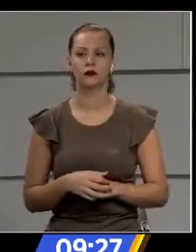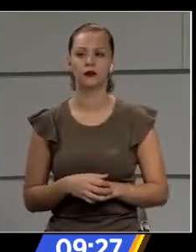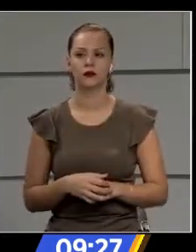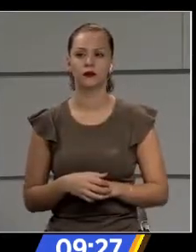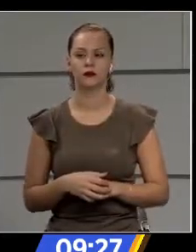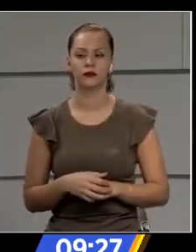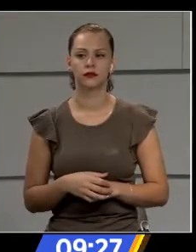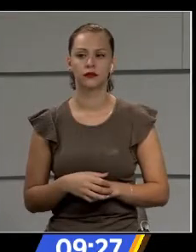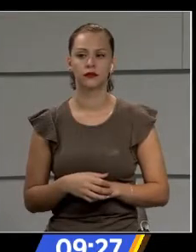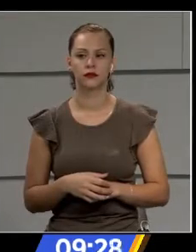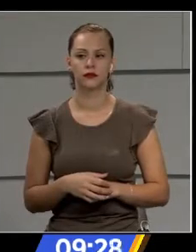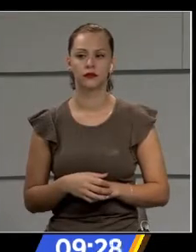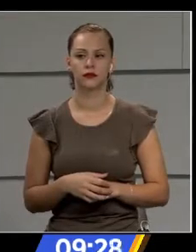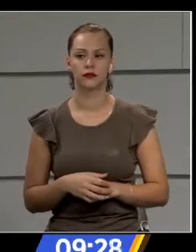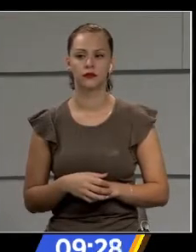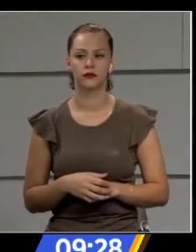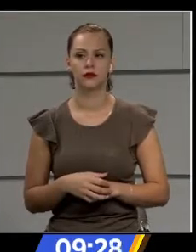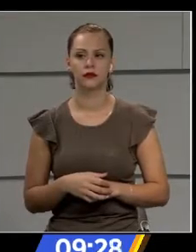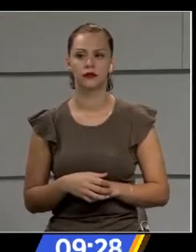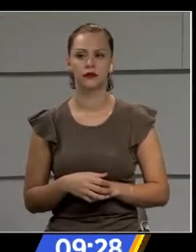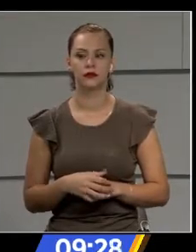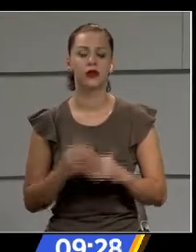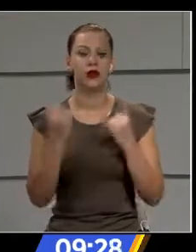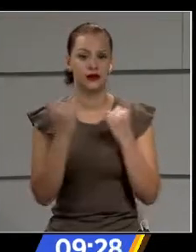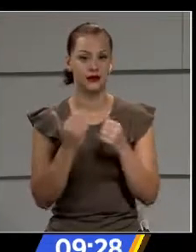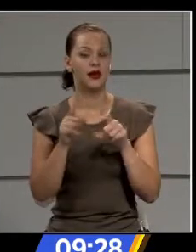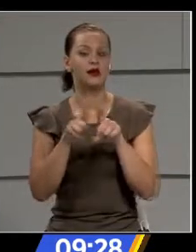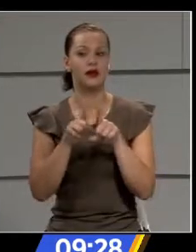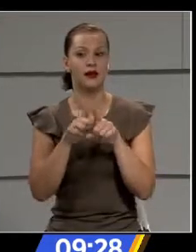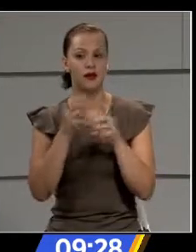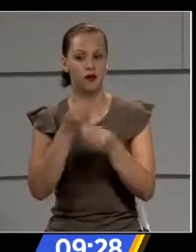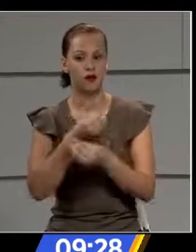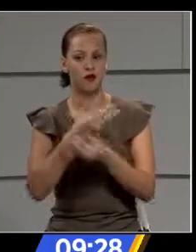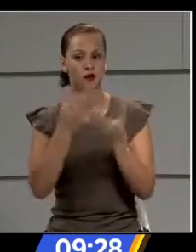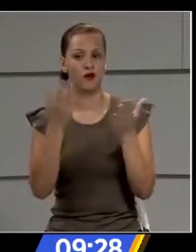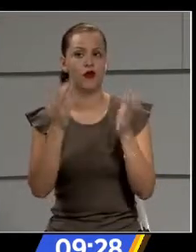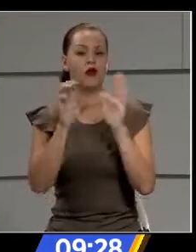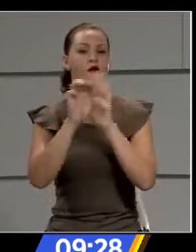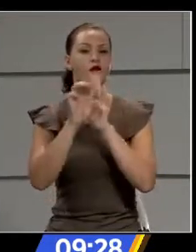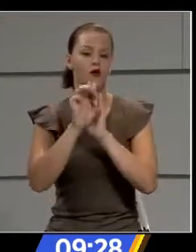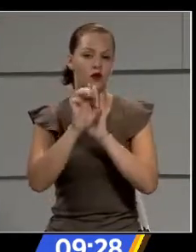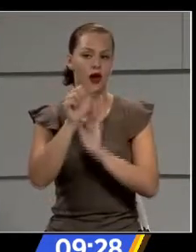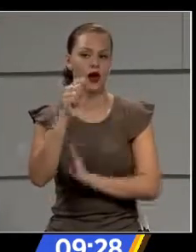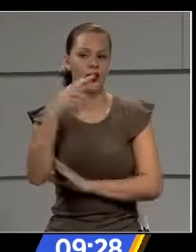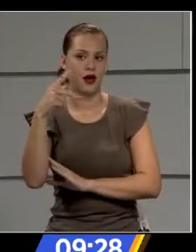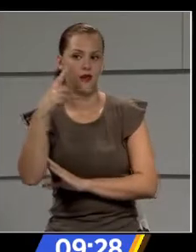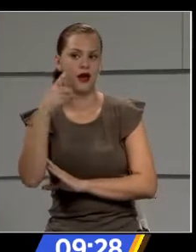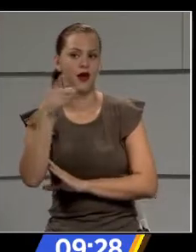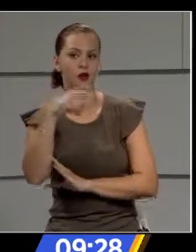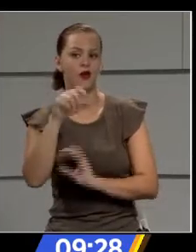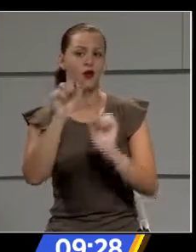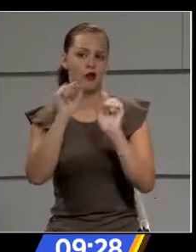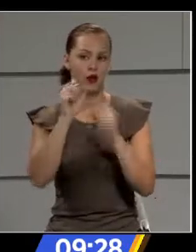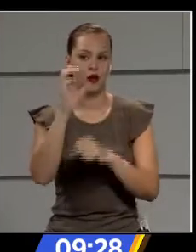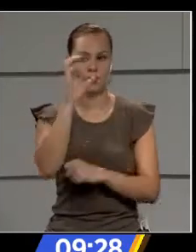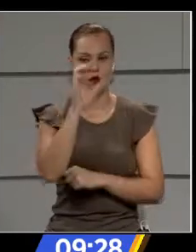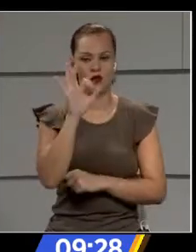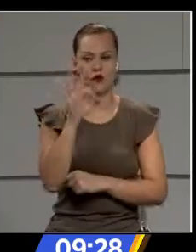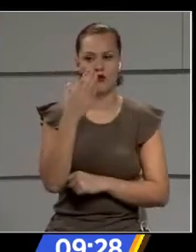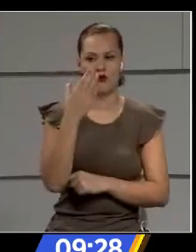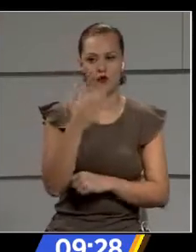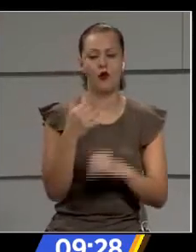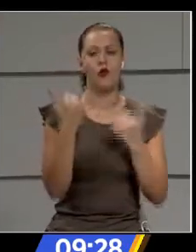Ya está, abajo perdón, tiene. Perdón Carla, ya está también publicada la fotografía de la aplicación para que ustedes lo puedan buscar de esa manera.